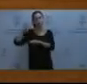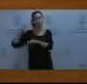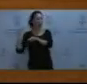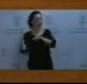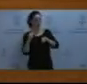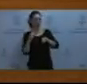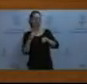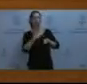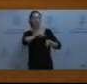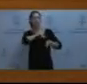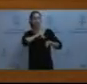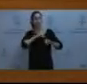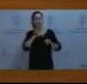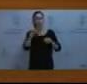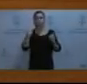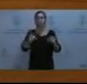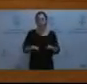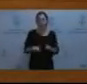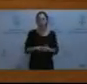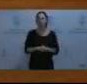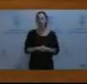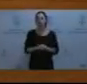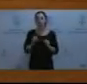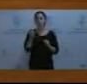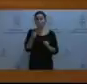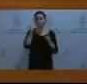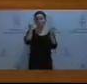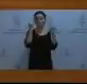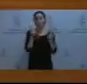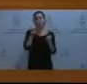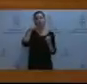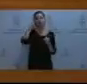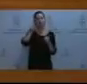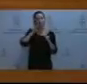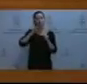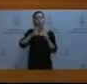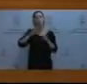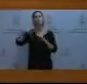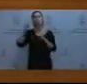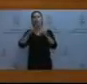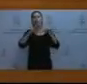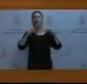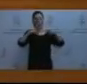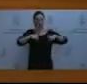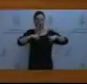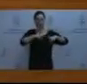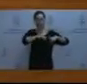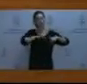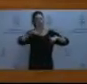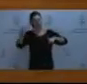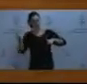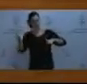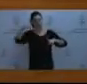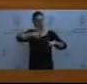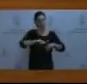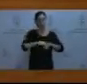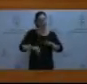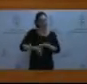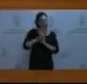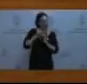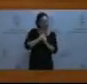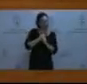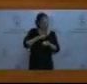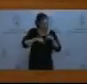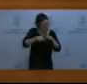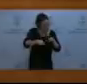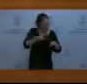nacional e internacional. De hecho, vinieron expertos de universidades de fuera de España y hubo una actividad continua durante una temporada allí. Era un incipiente